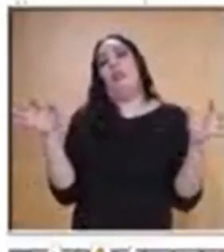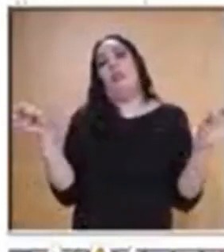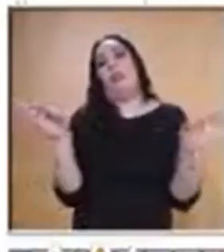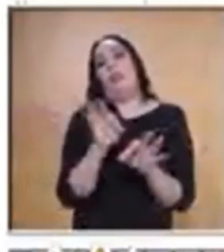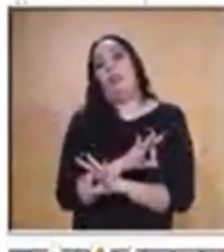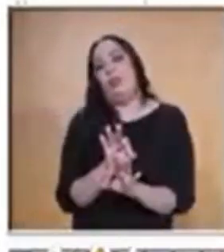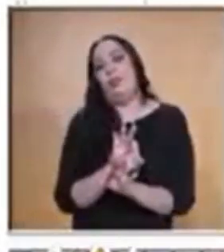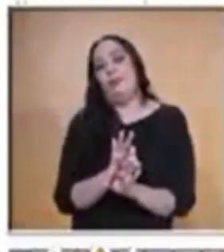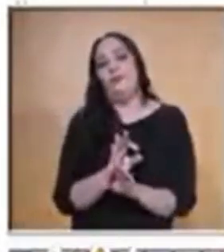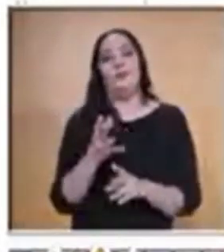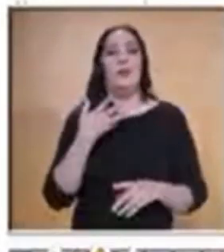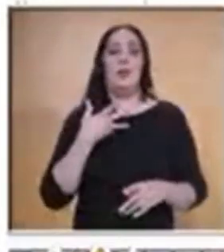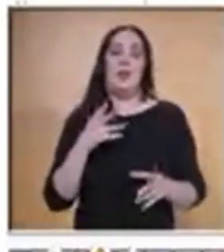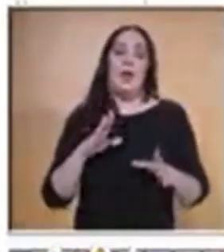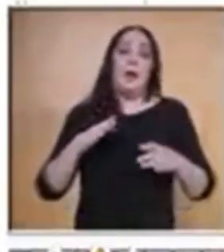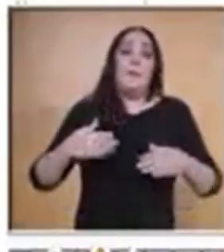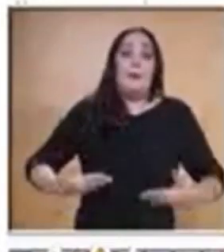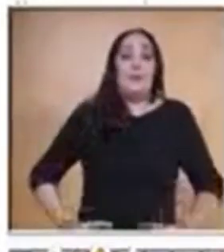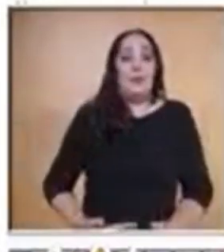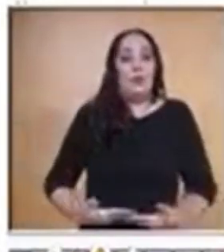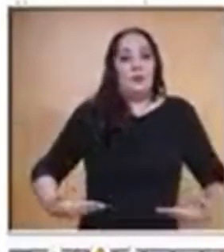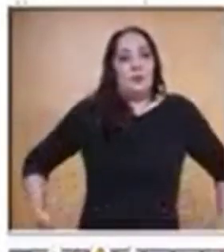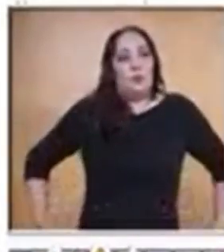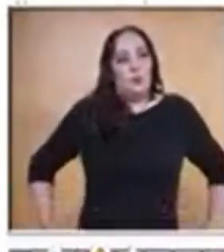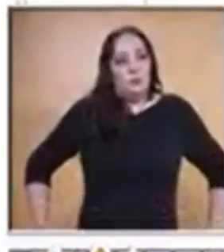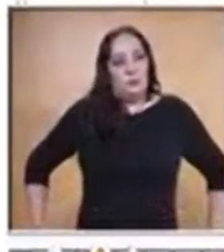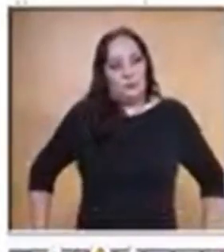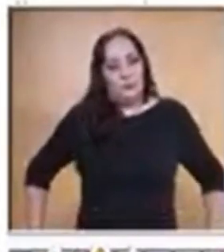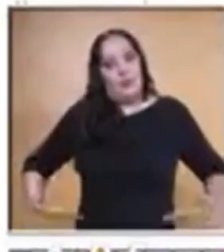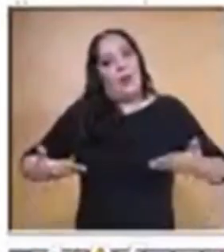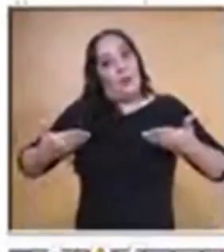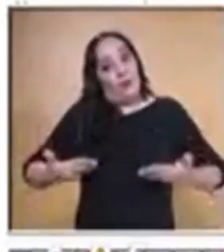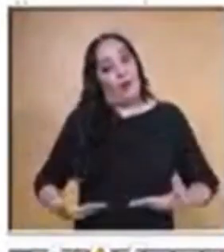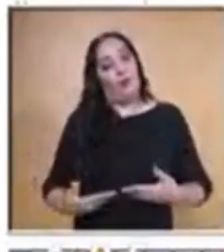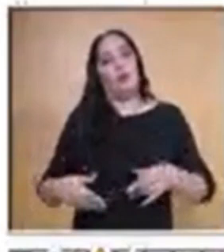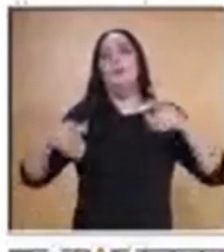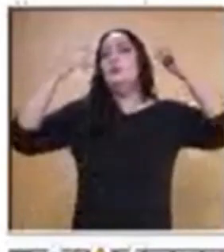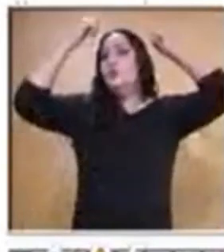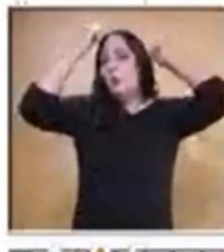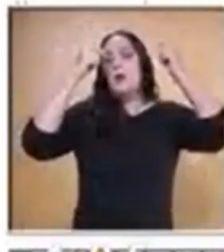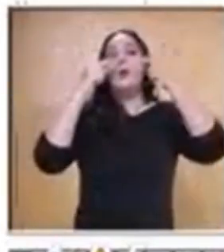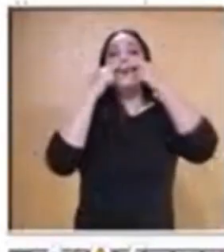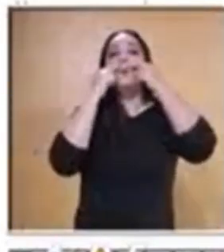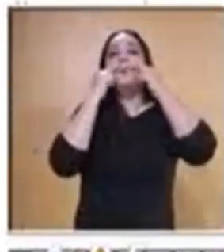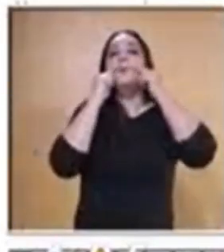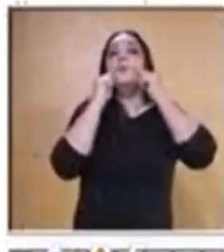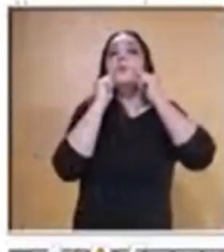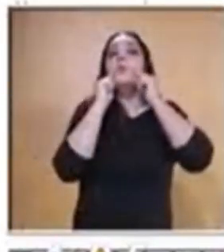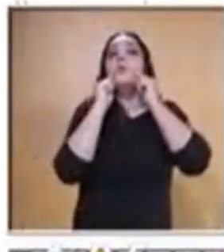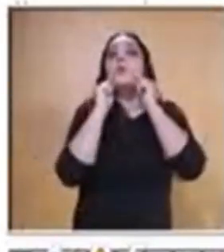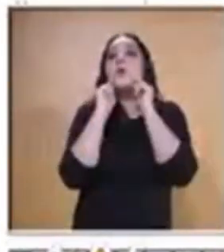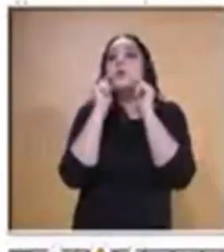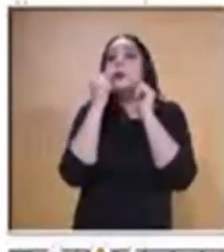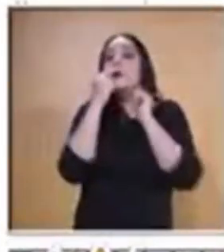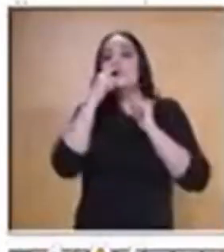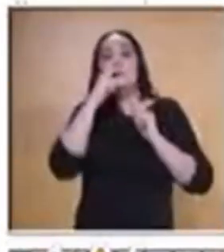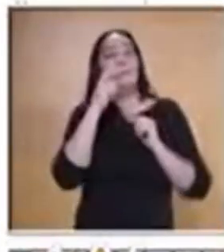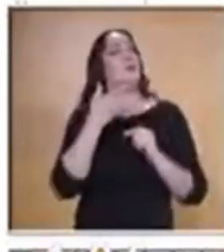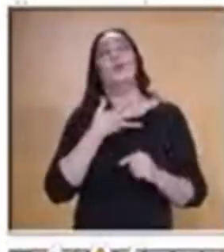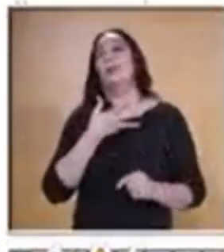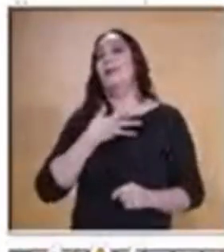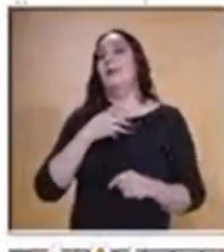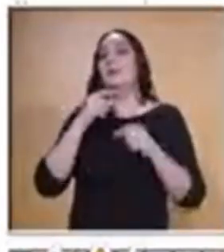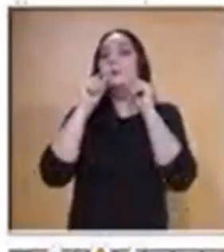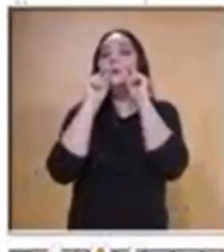utilizar pantalones bajo la cadera, sombrero y un bigote rasurado del centro, que solo